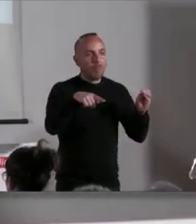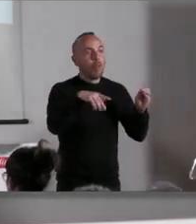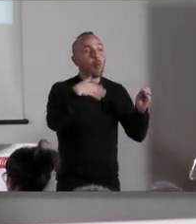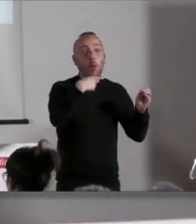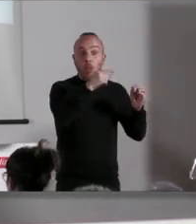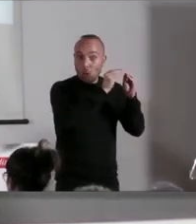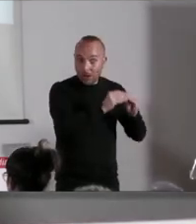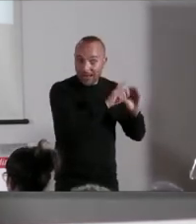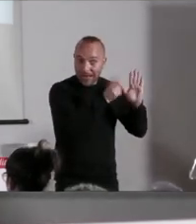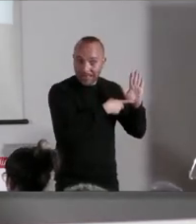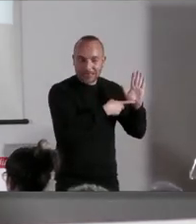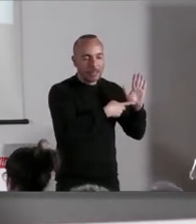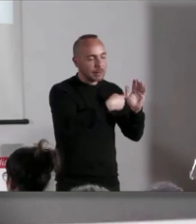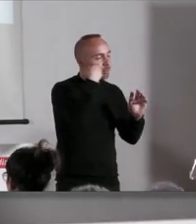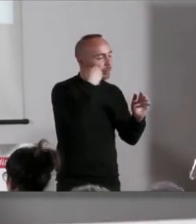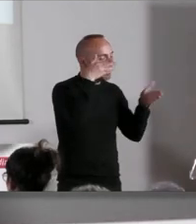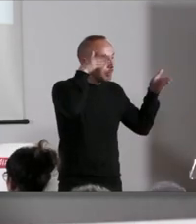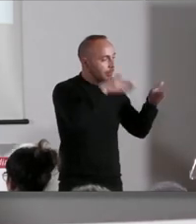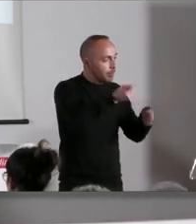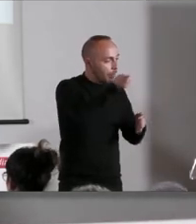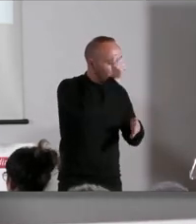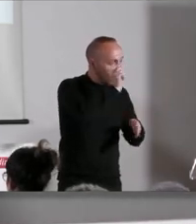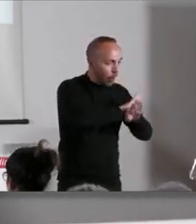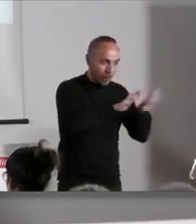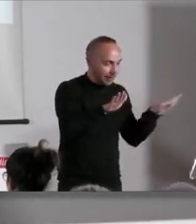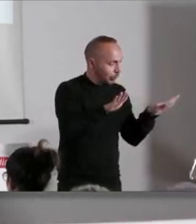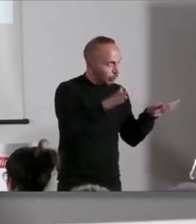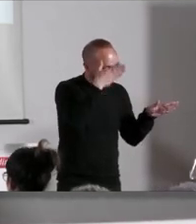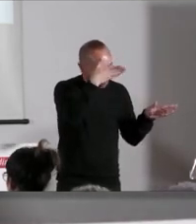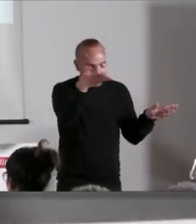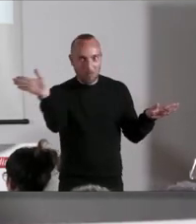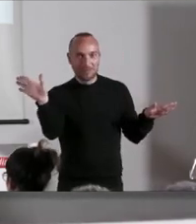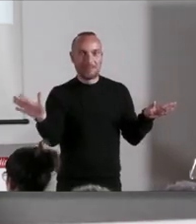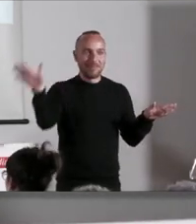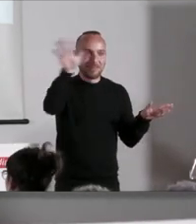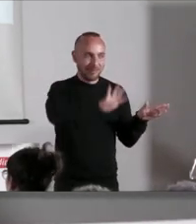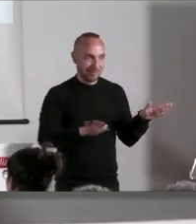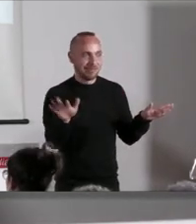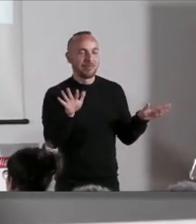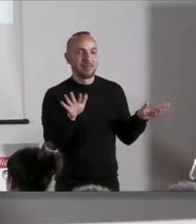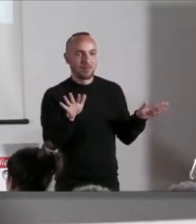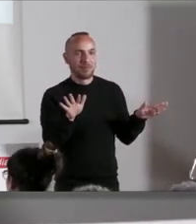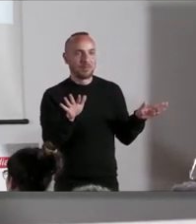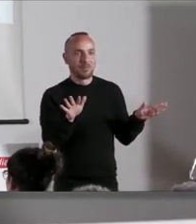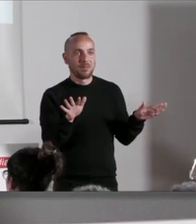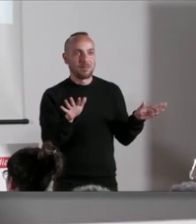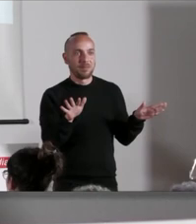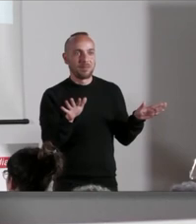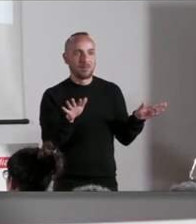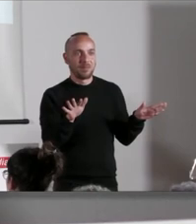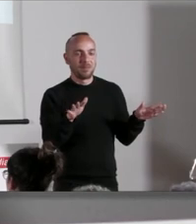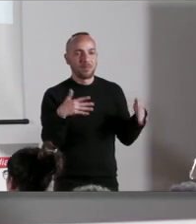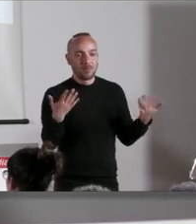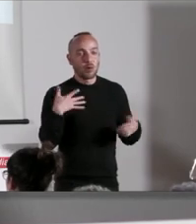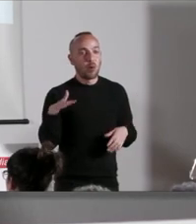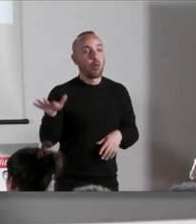miréis un poco más allá de Pamplona, de Iruña. Antes has hecho una intervención en ese sentido y, bueno, las